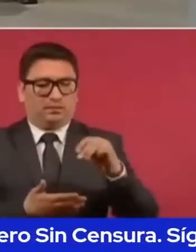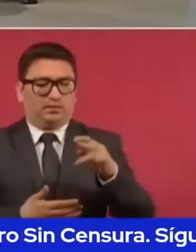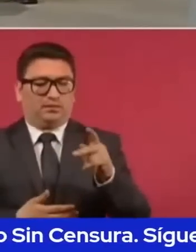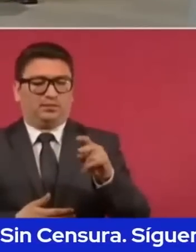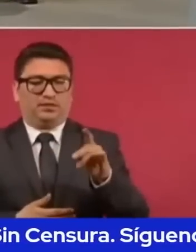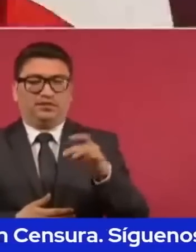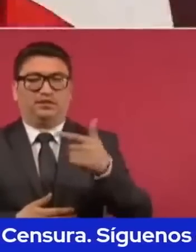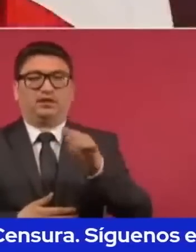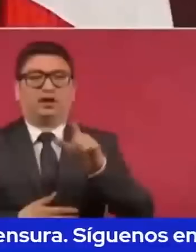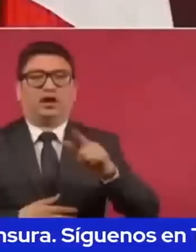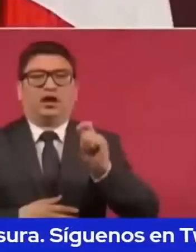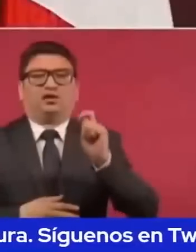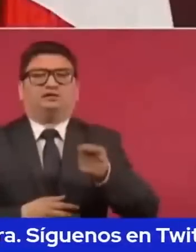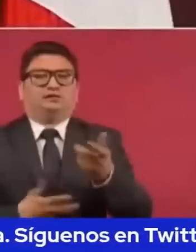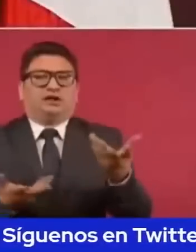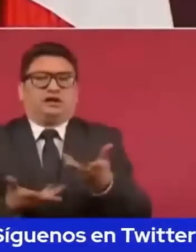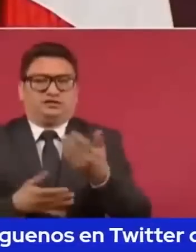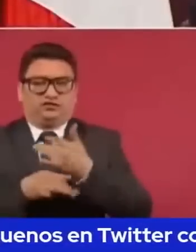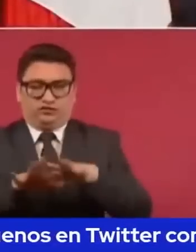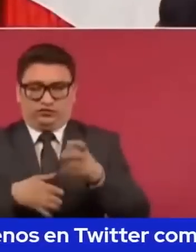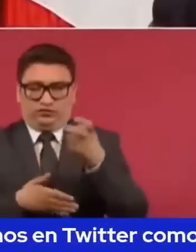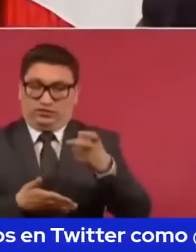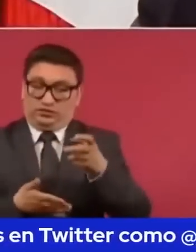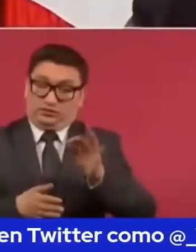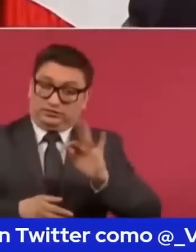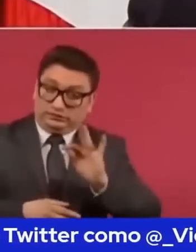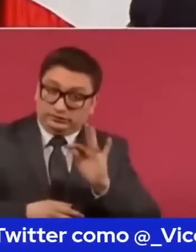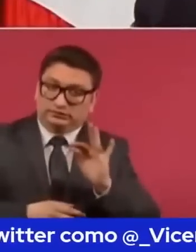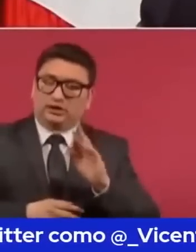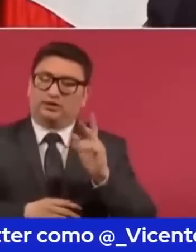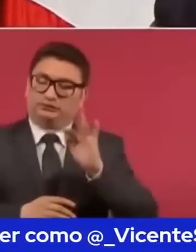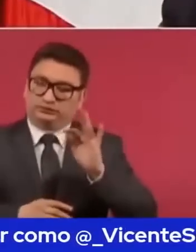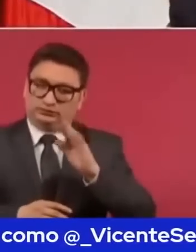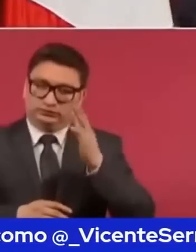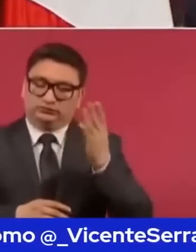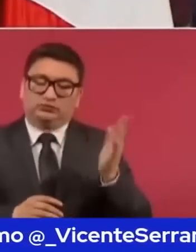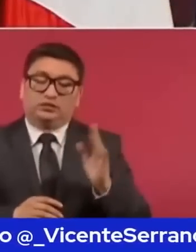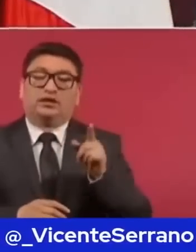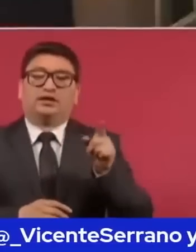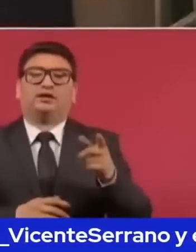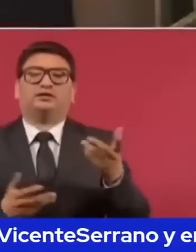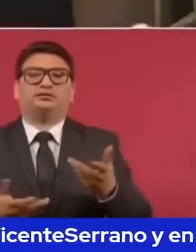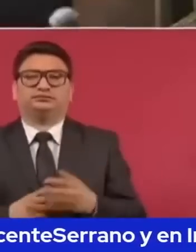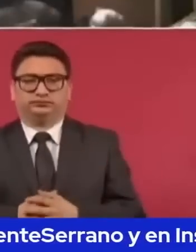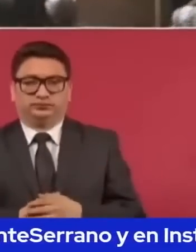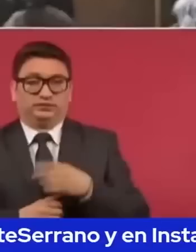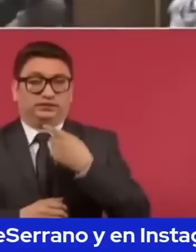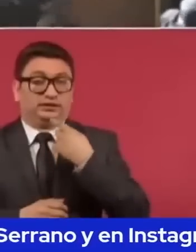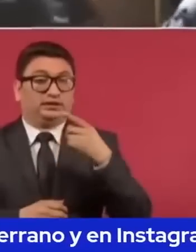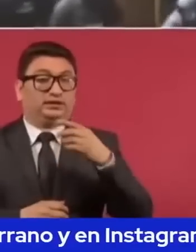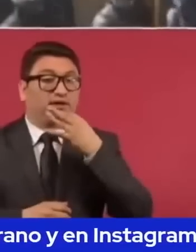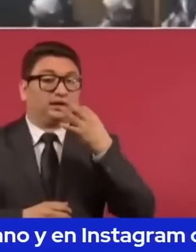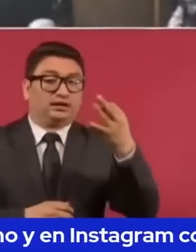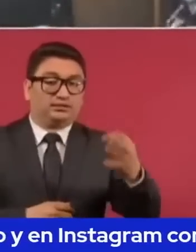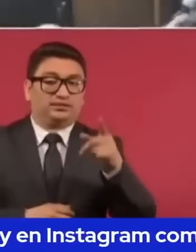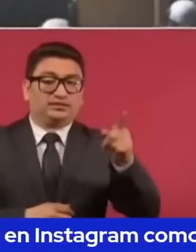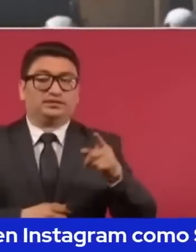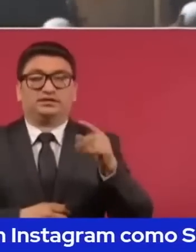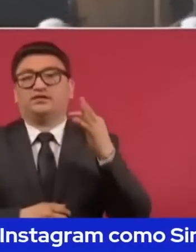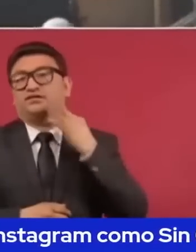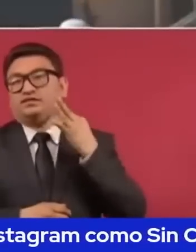esa información? Aparentemente, Ana María, aparentemente él le dijo eso a los